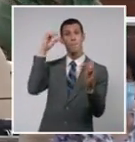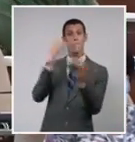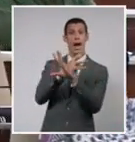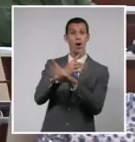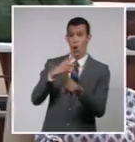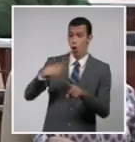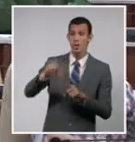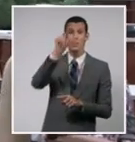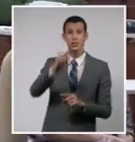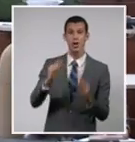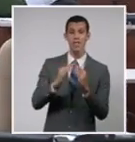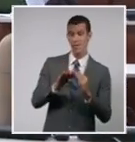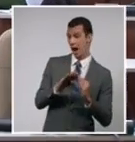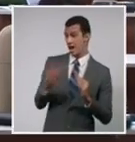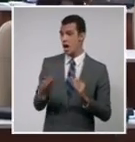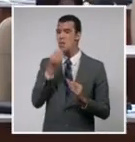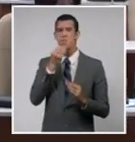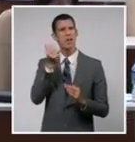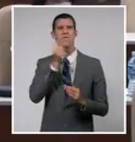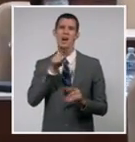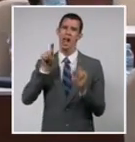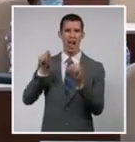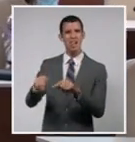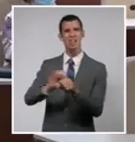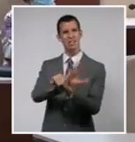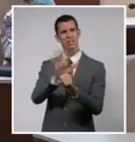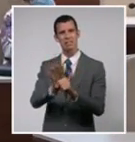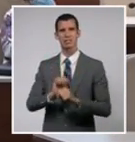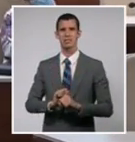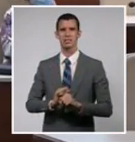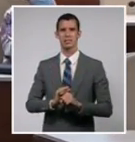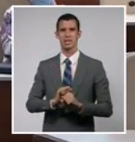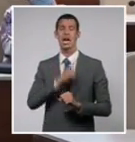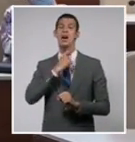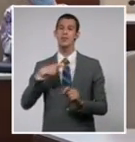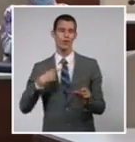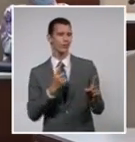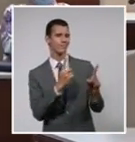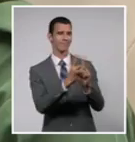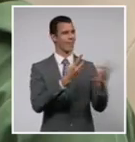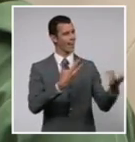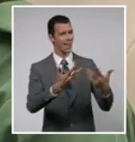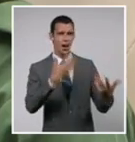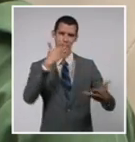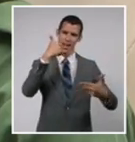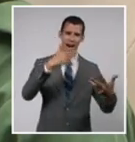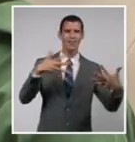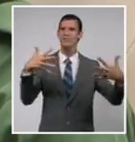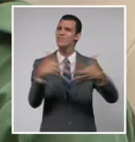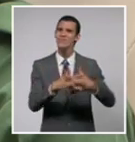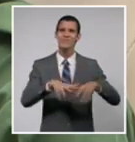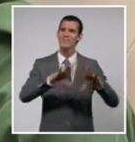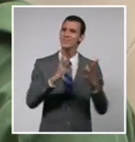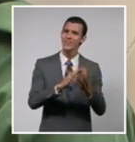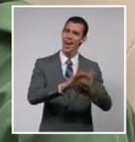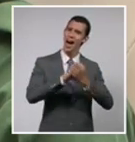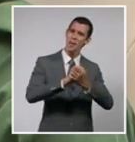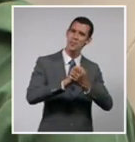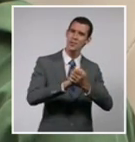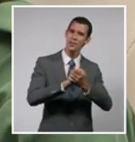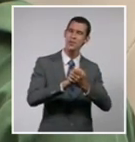que comparten con nosotros espacios de trabajo o son familiares. Hay que ser críticos con eso, con las personas que